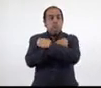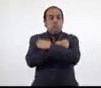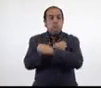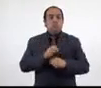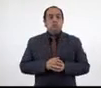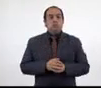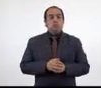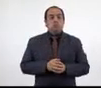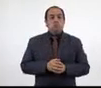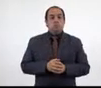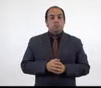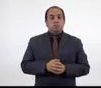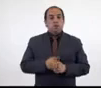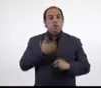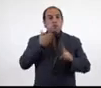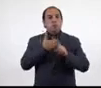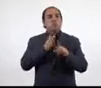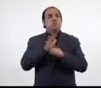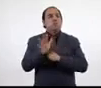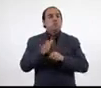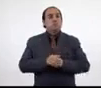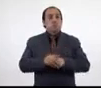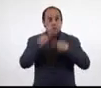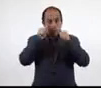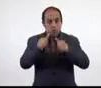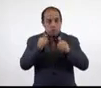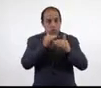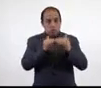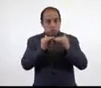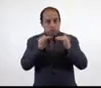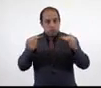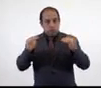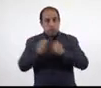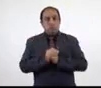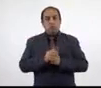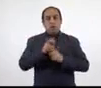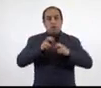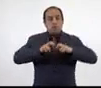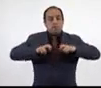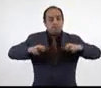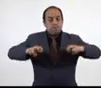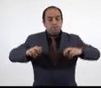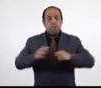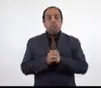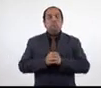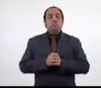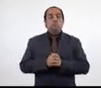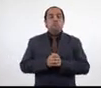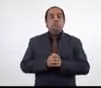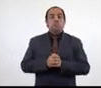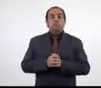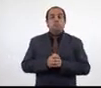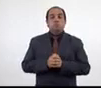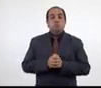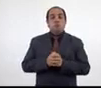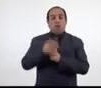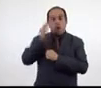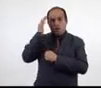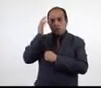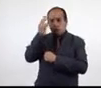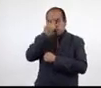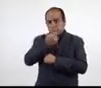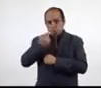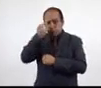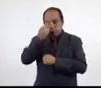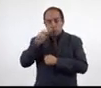ser de esto es en atención a que, de manera paralela, a través de esta mesa, estamos analizando ya desde este momento los